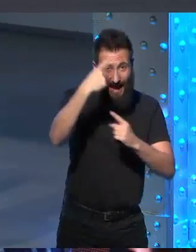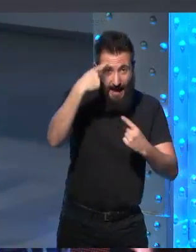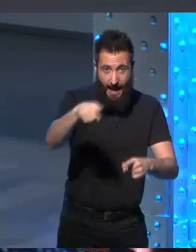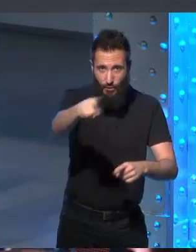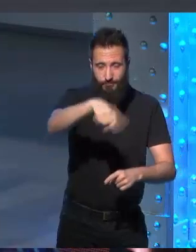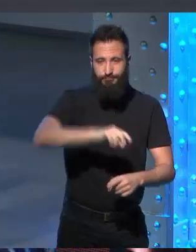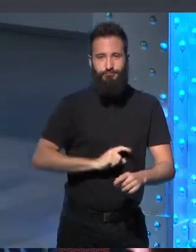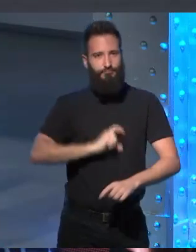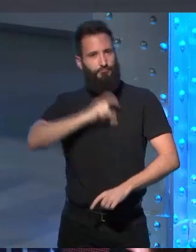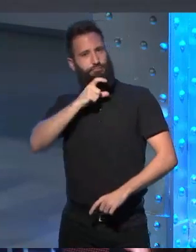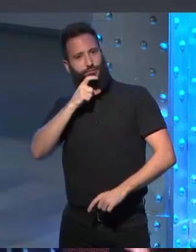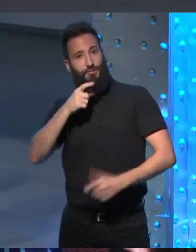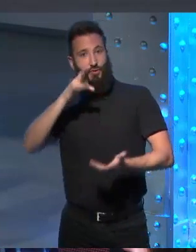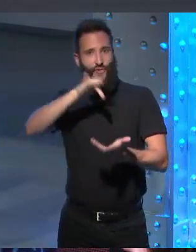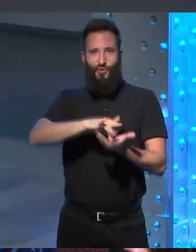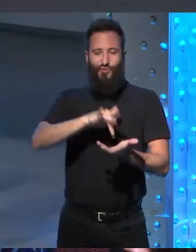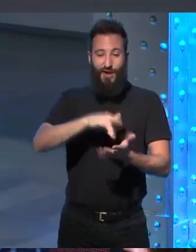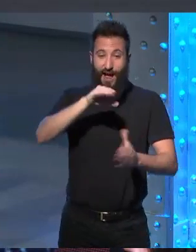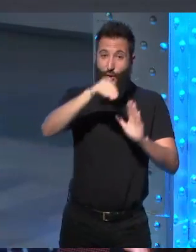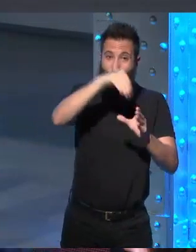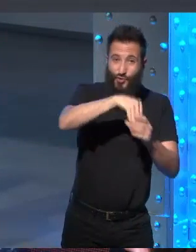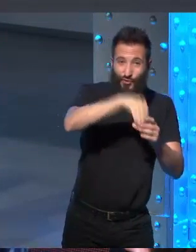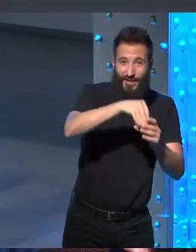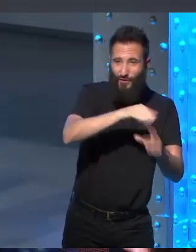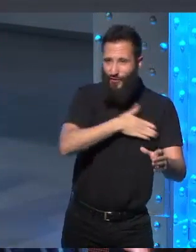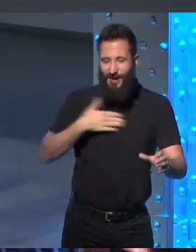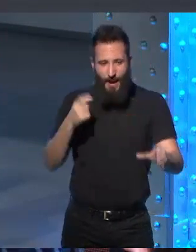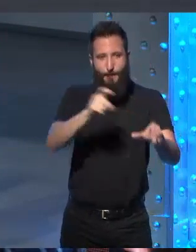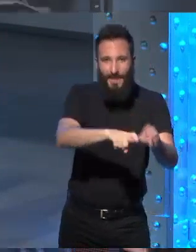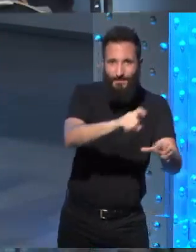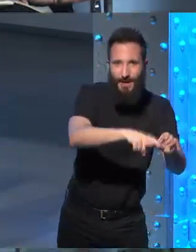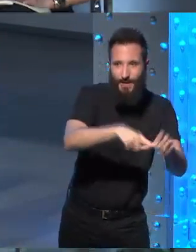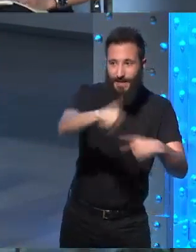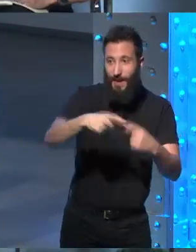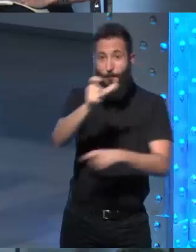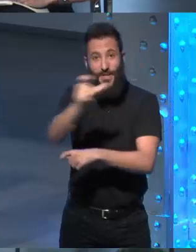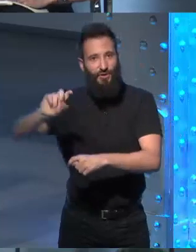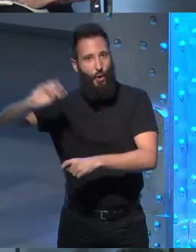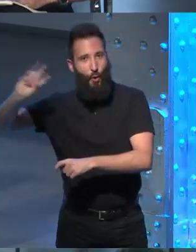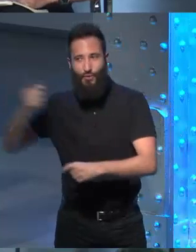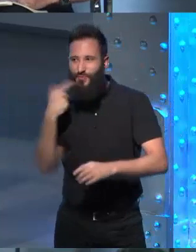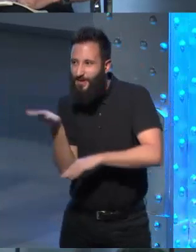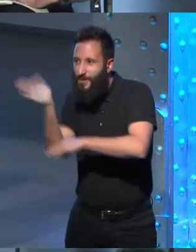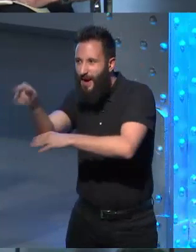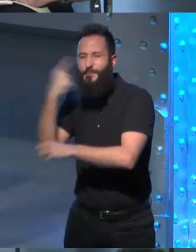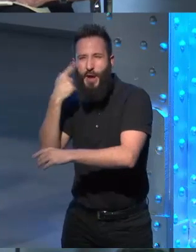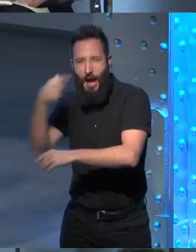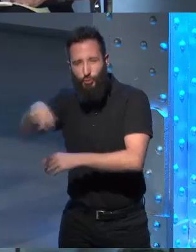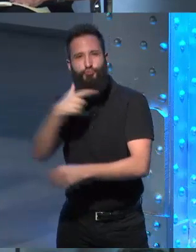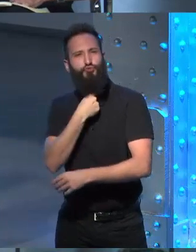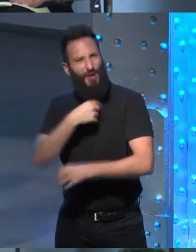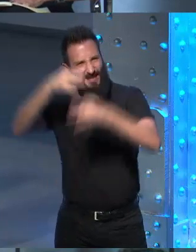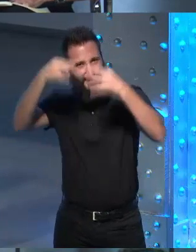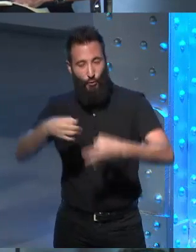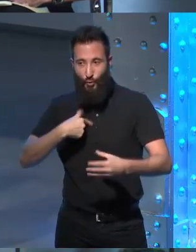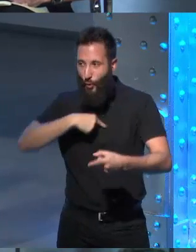acaban queriendo ser prescriptores naturales de ese contenido y quieren enseñárselo a otros y poderse colgar la medalla en plan de mira, esto ya verás cómo te va a molar, mira, te